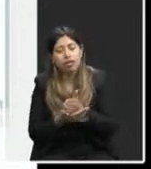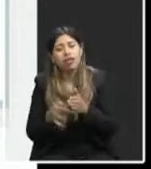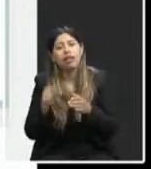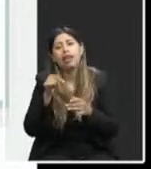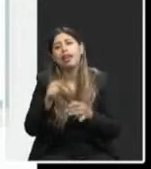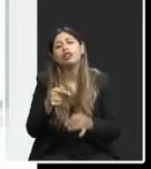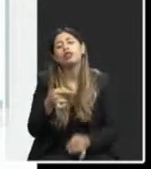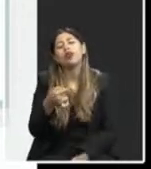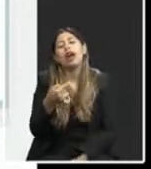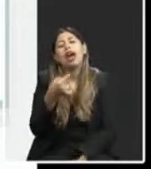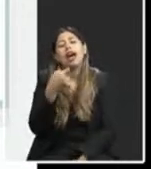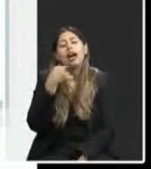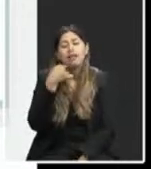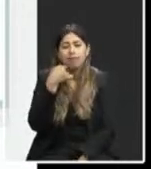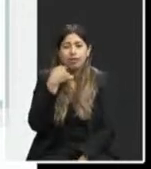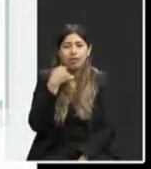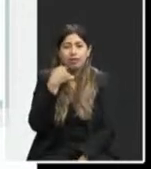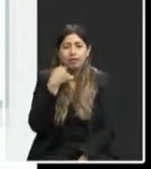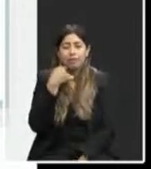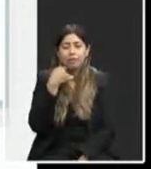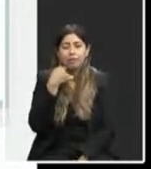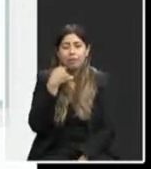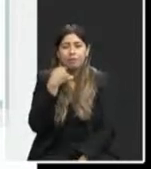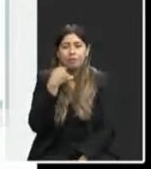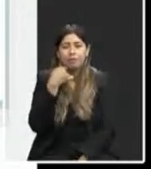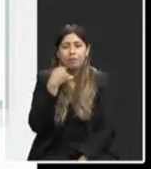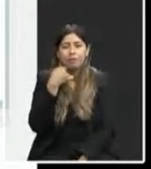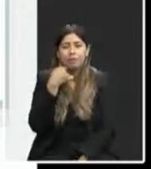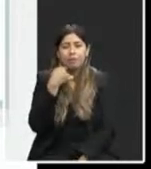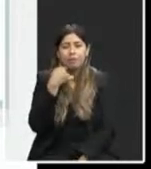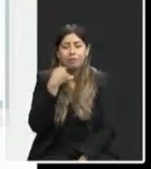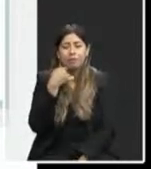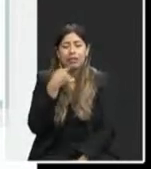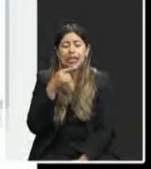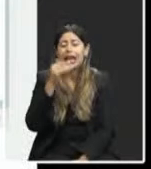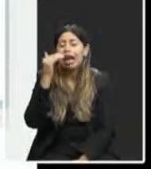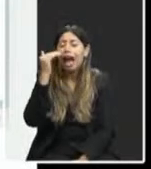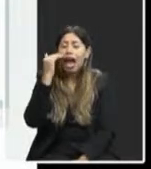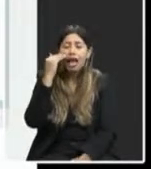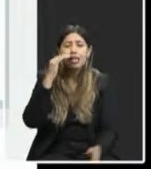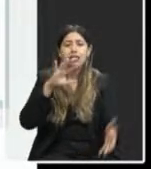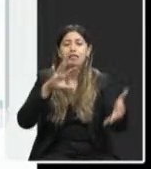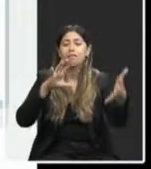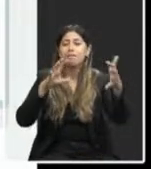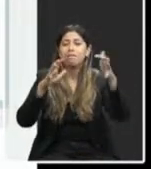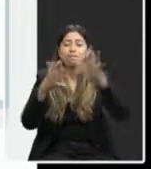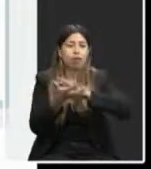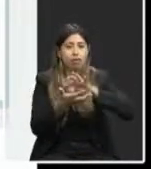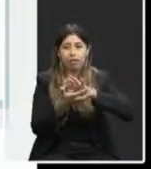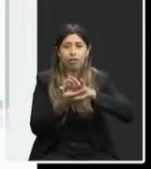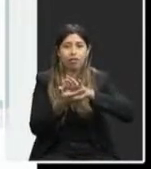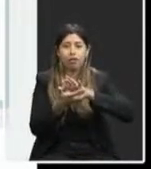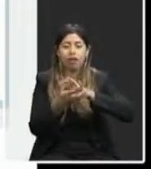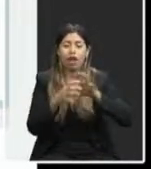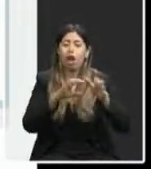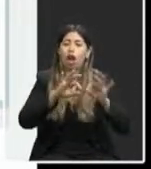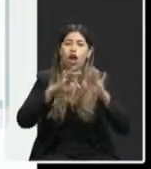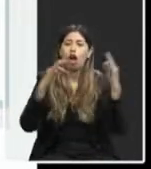es que estamos al borde básicamente de un colapso global.